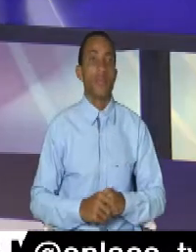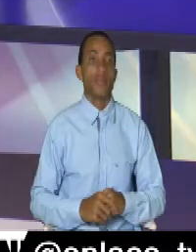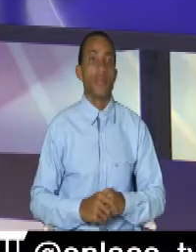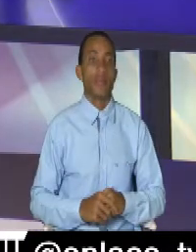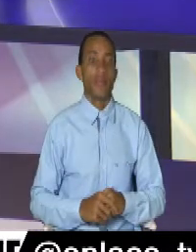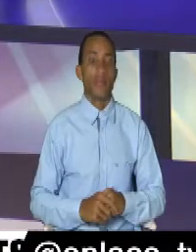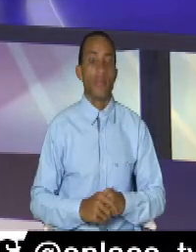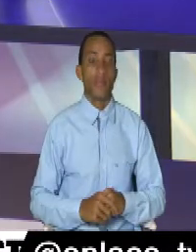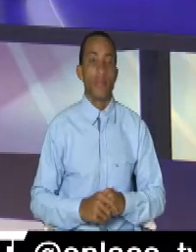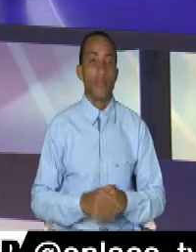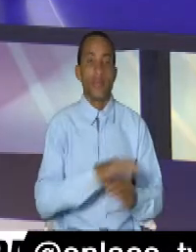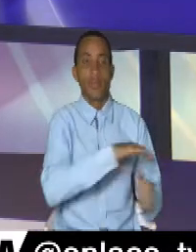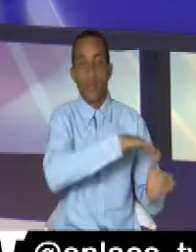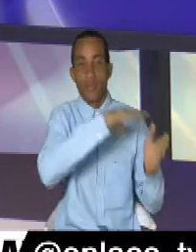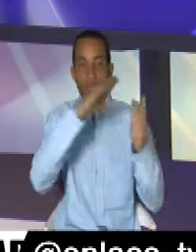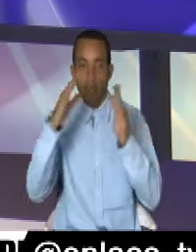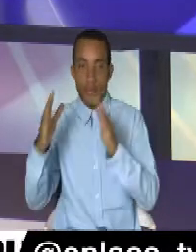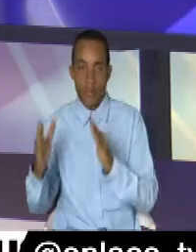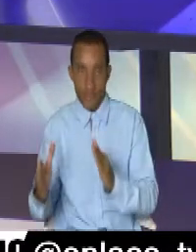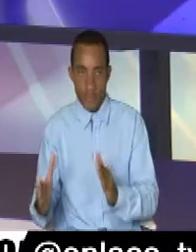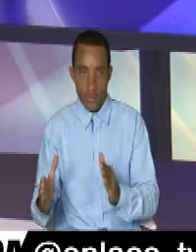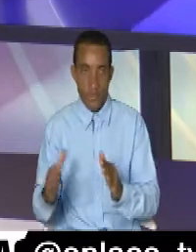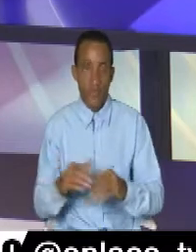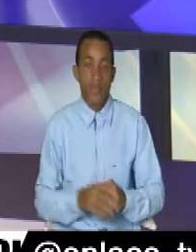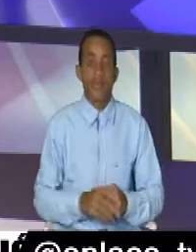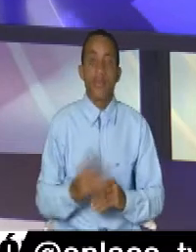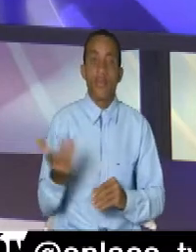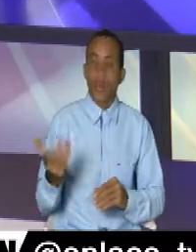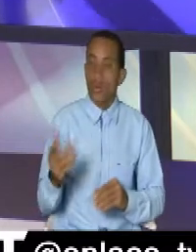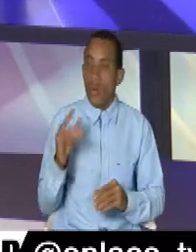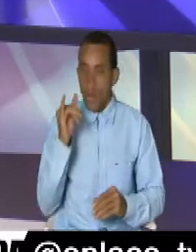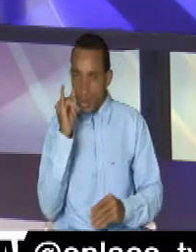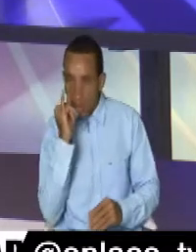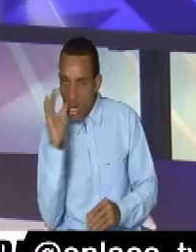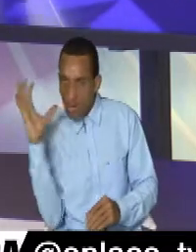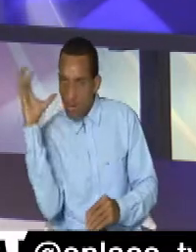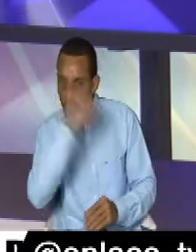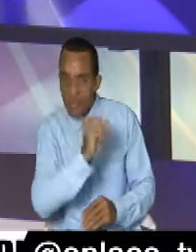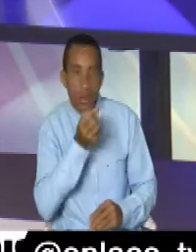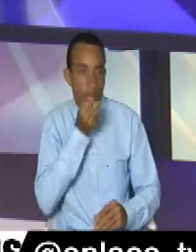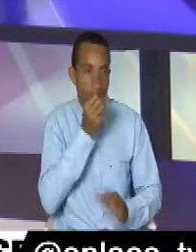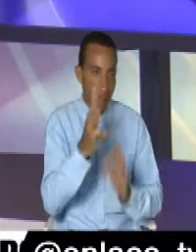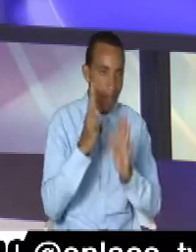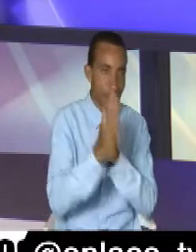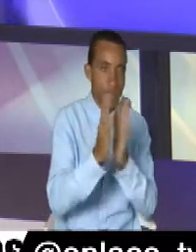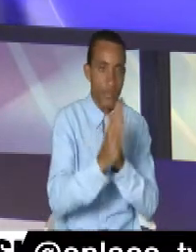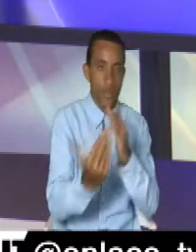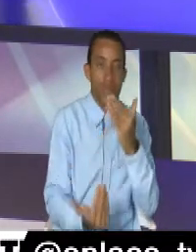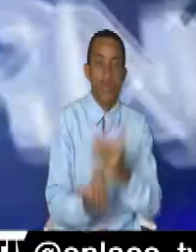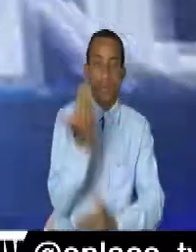la sección de reporteros ciudadanos de Enlace Noticias, conozca nuevas denuncias de la comunidad.